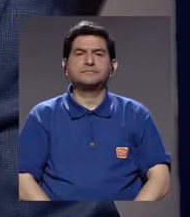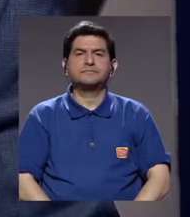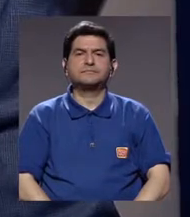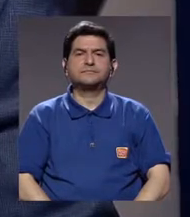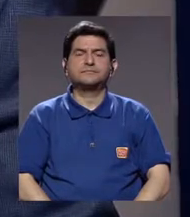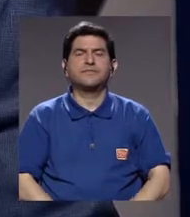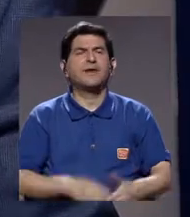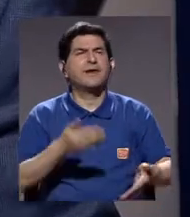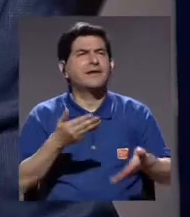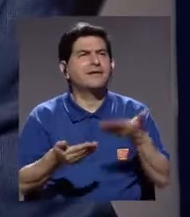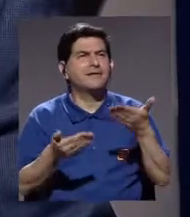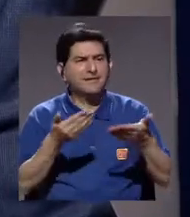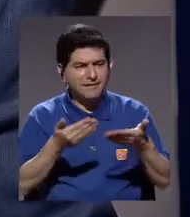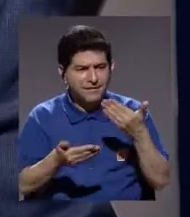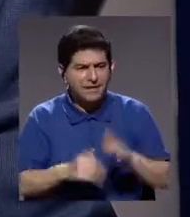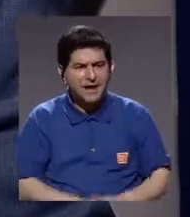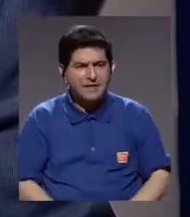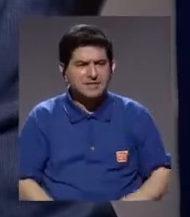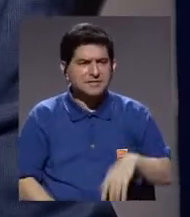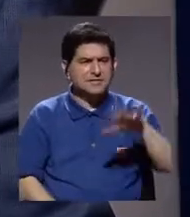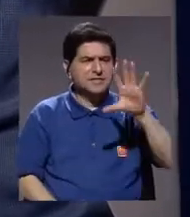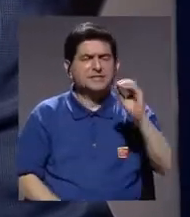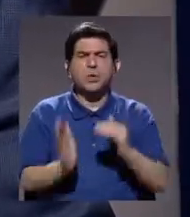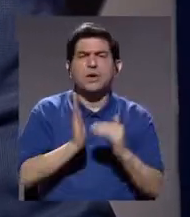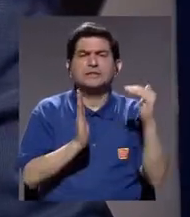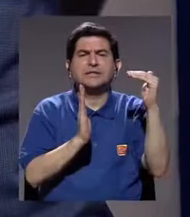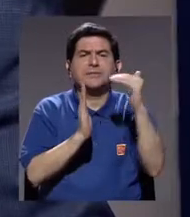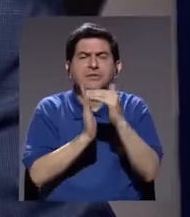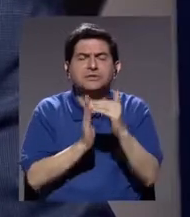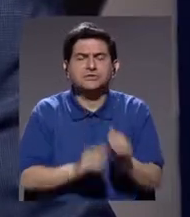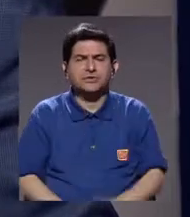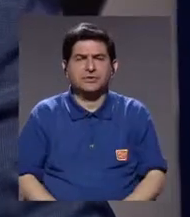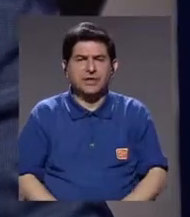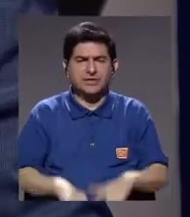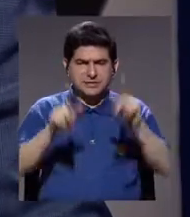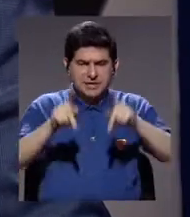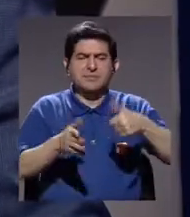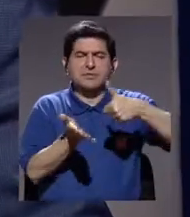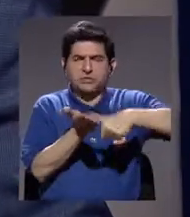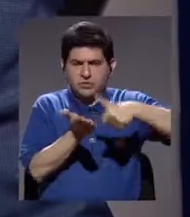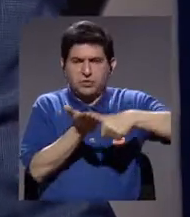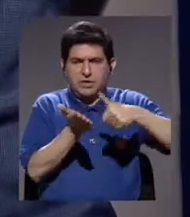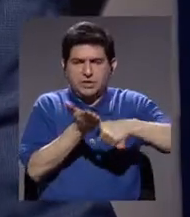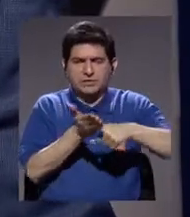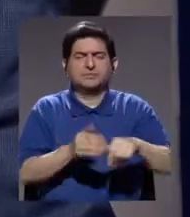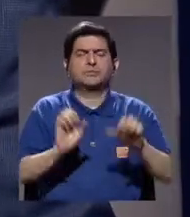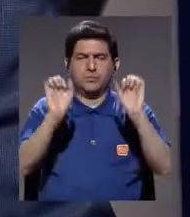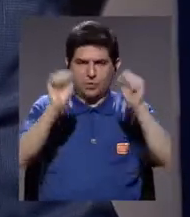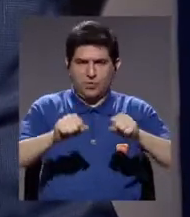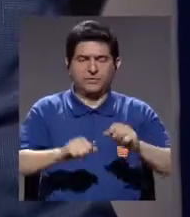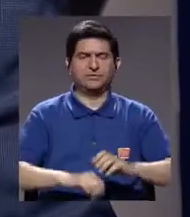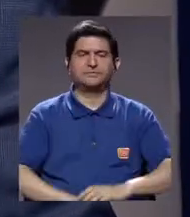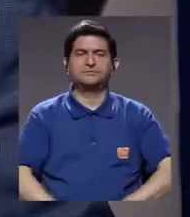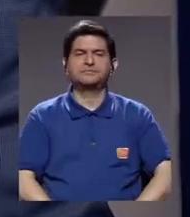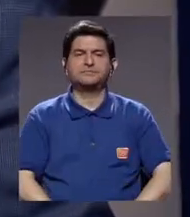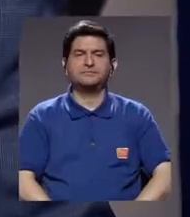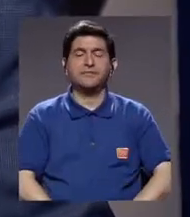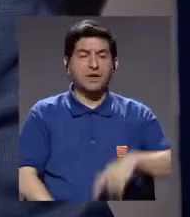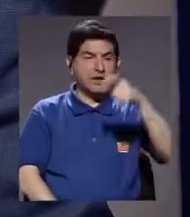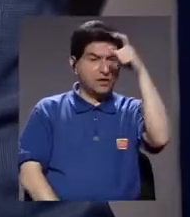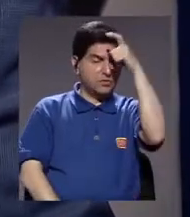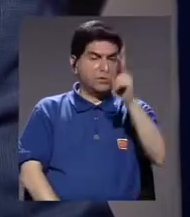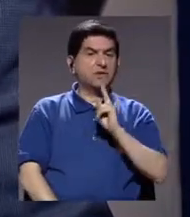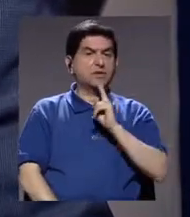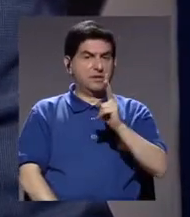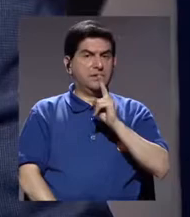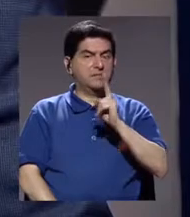son casi, sí, alrededor de 50 millones de electores tenemos. Es decir que Turquía en